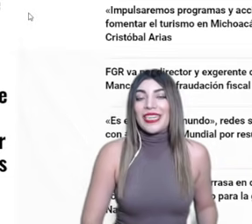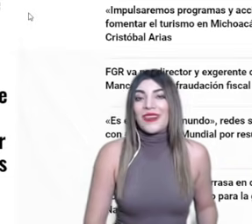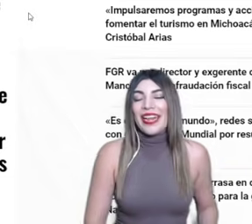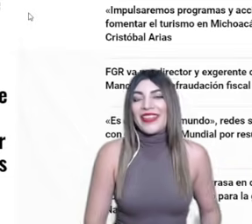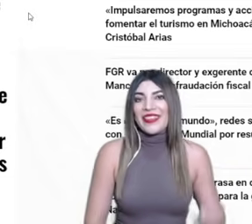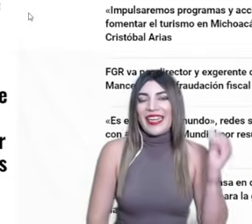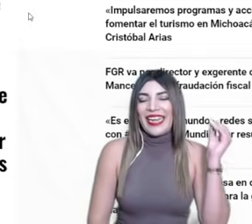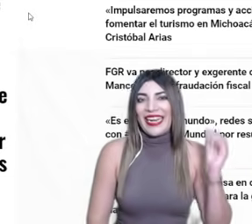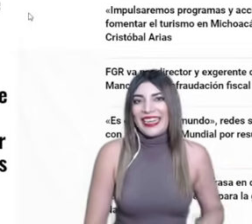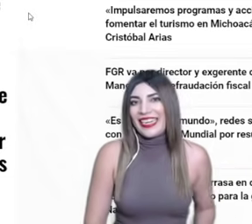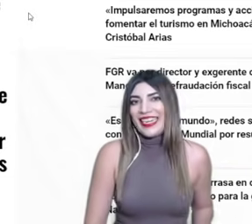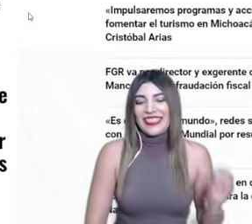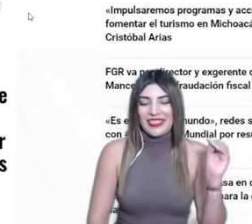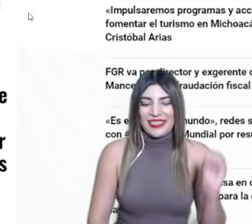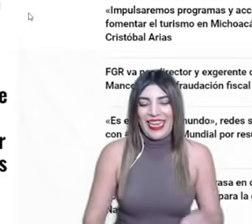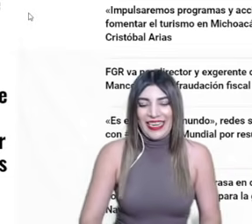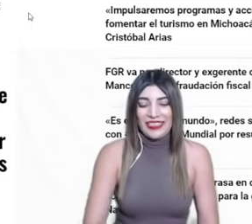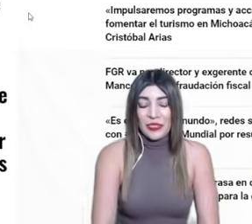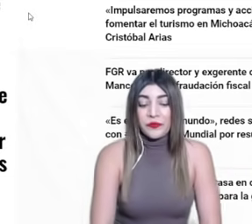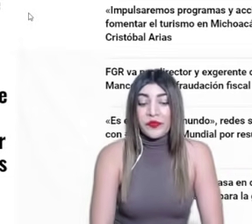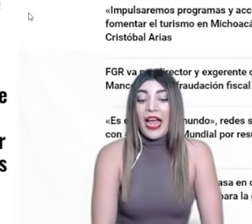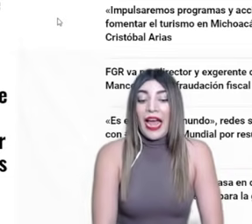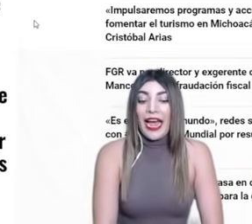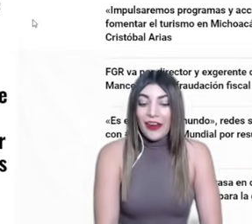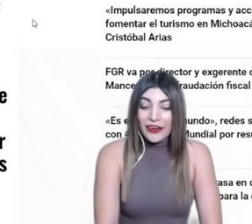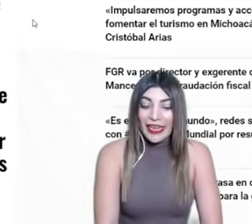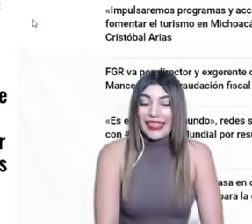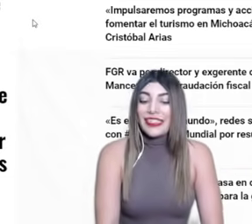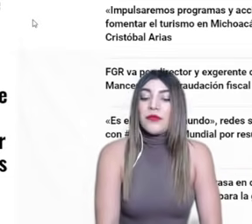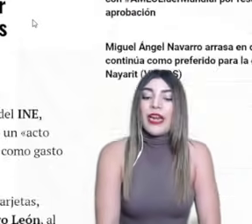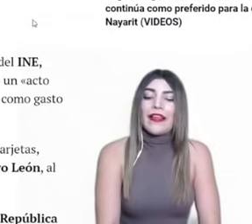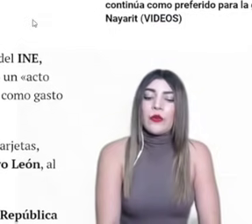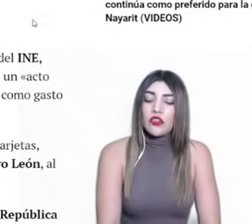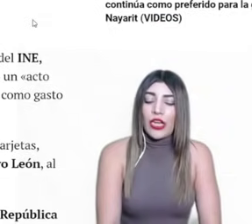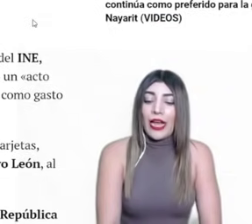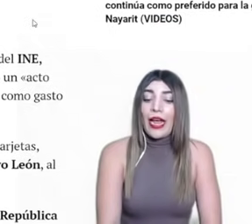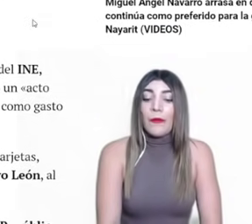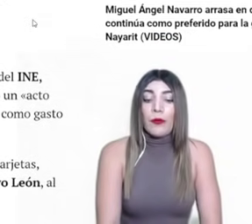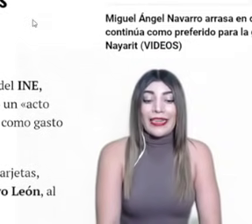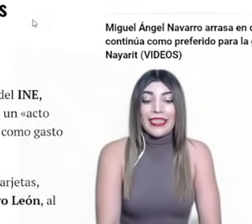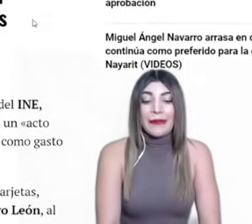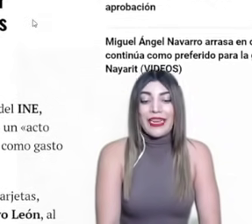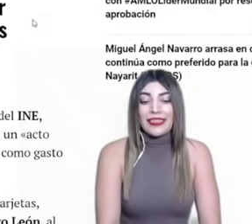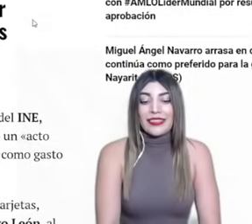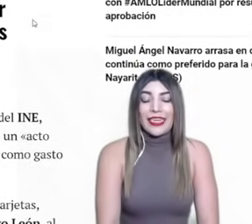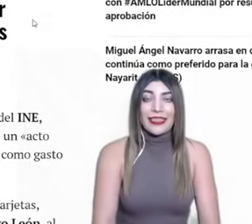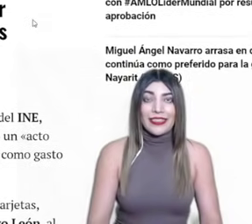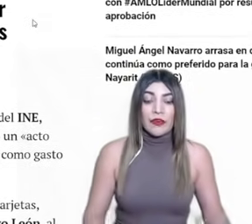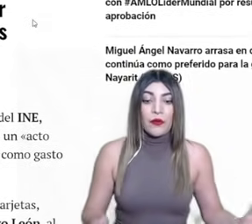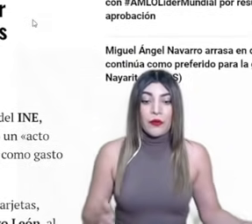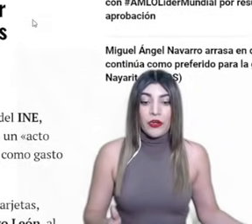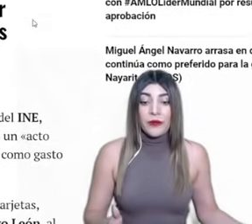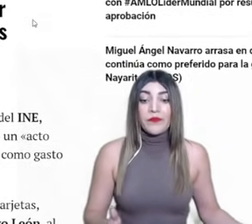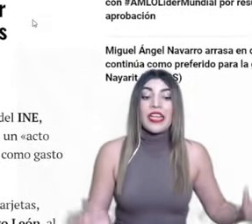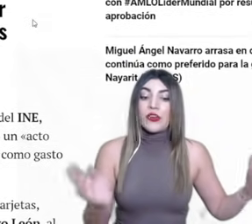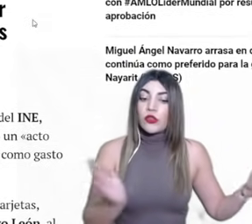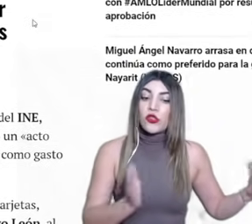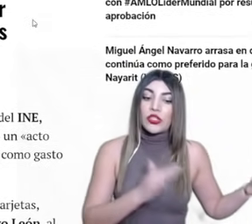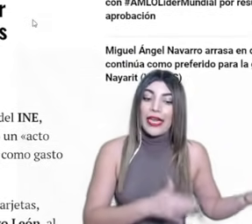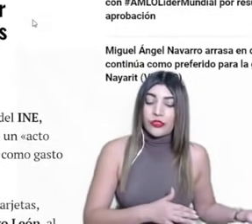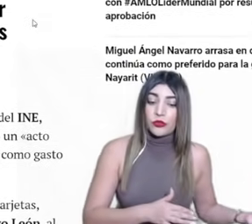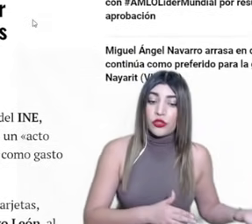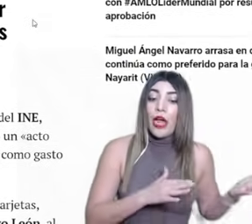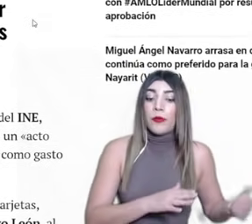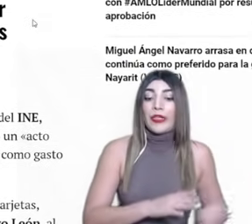estado circulando en las redes sociales. Ahora que hicimos la denuncia por el tema de las tarjetas en Nuevo León y en